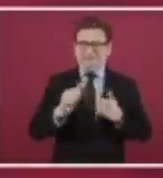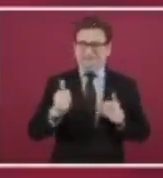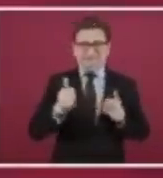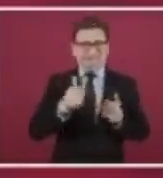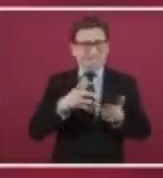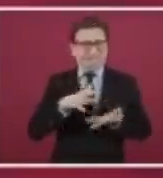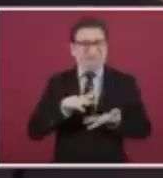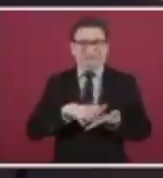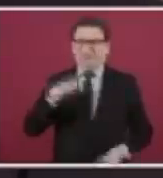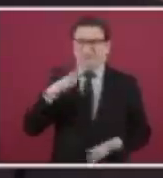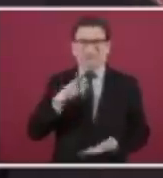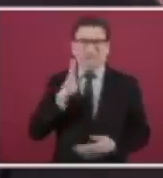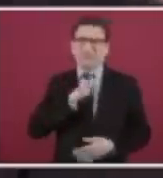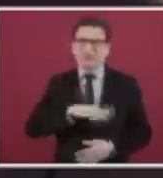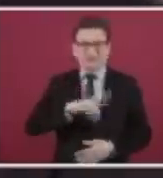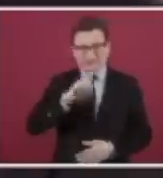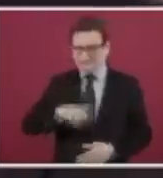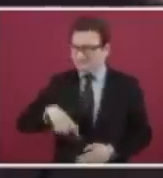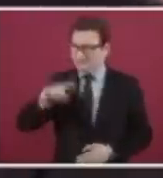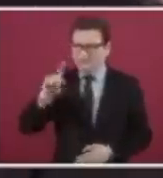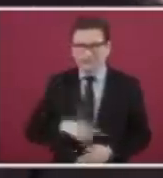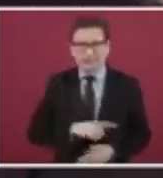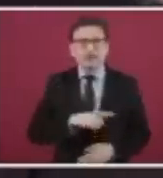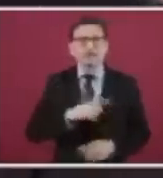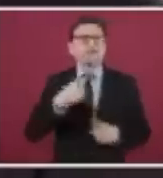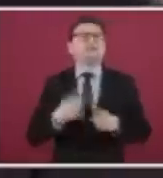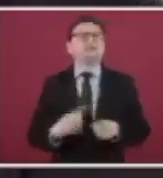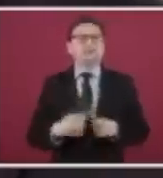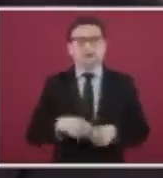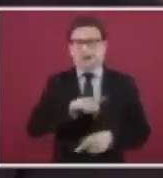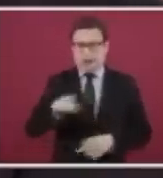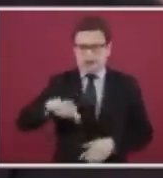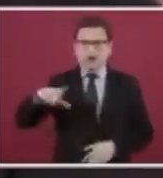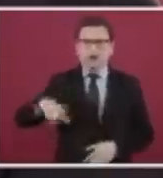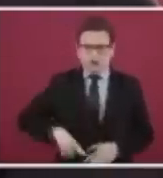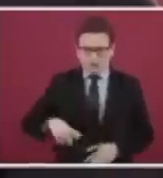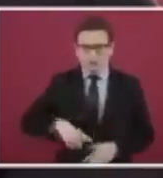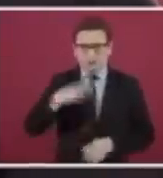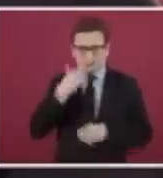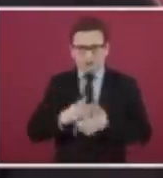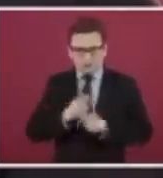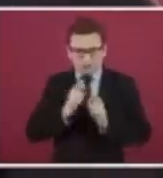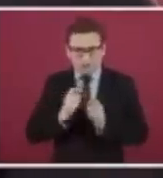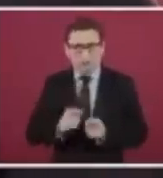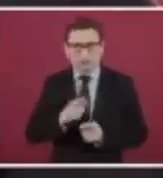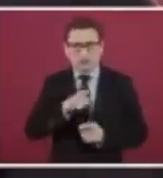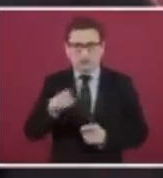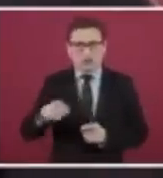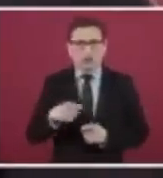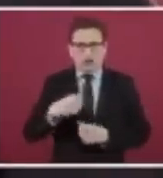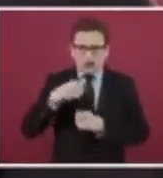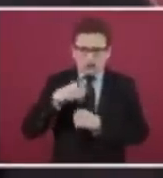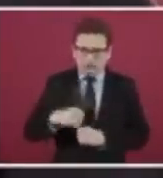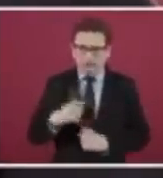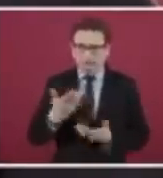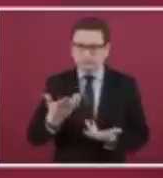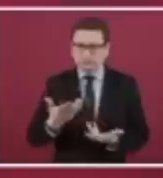es tache a los gobiernos y a los que han recibido concesiones.